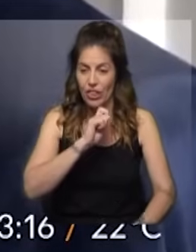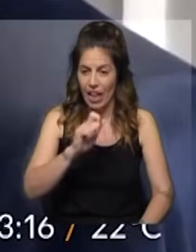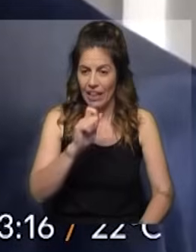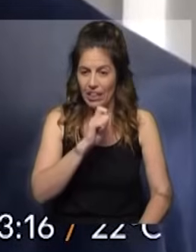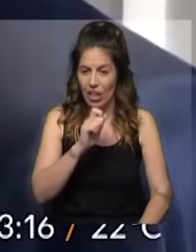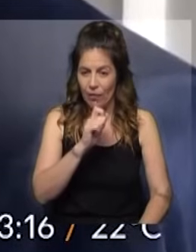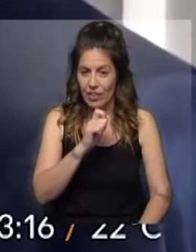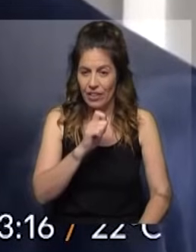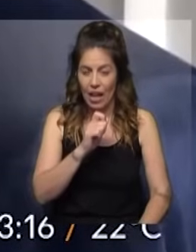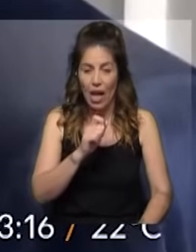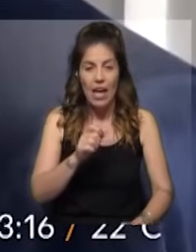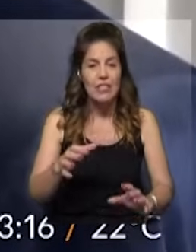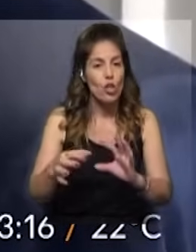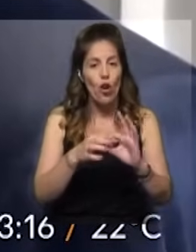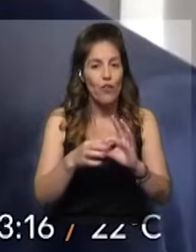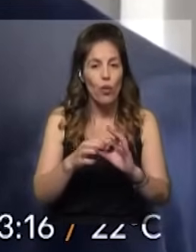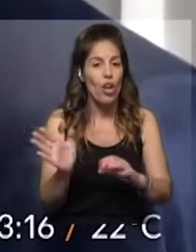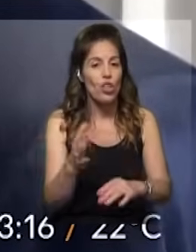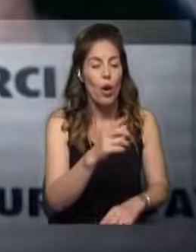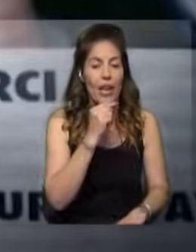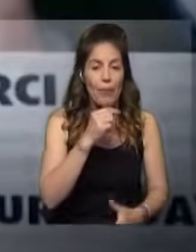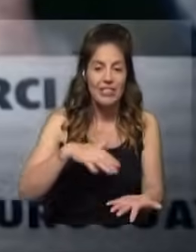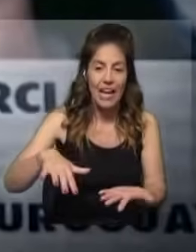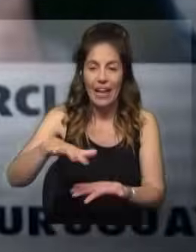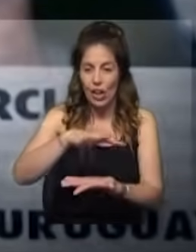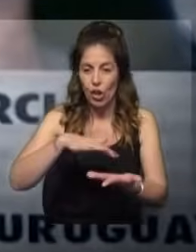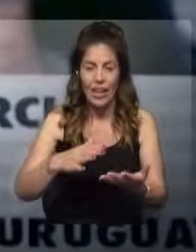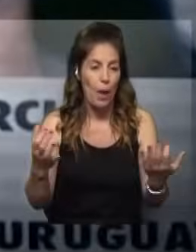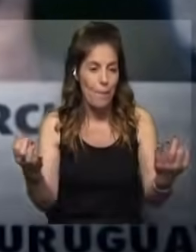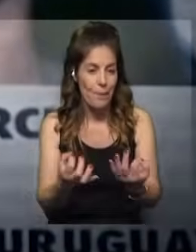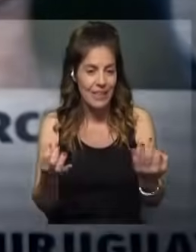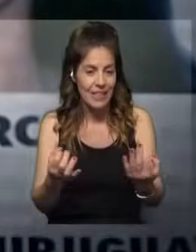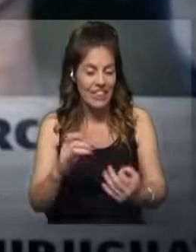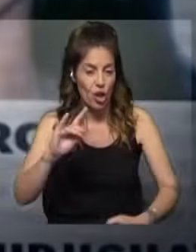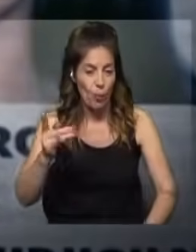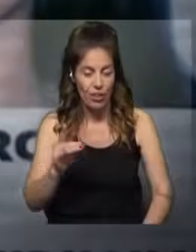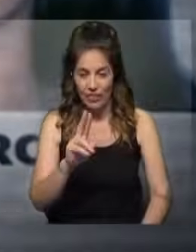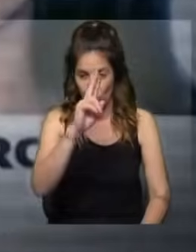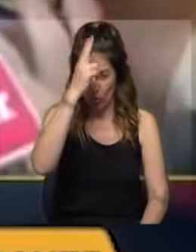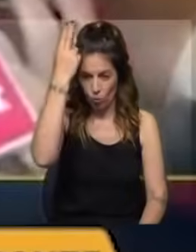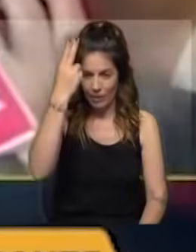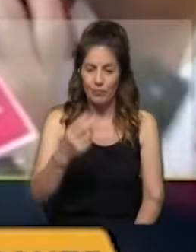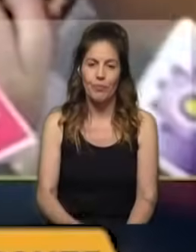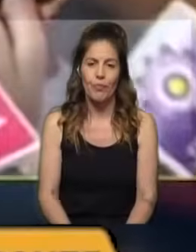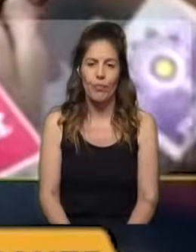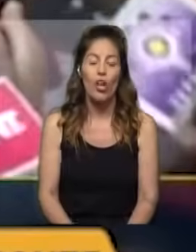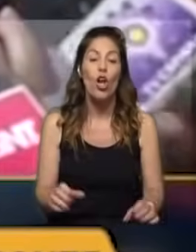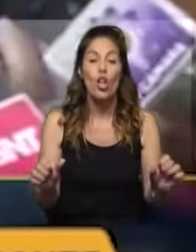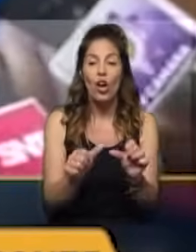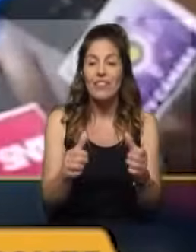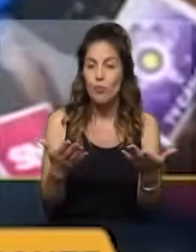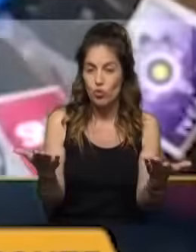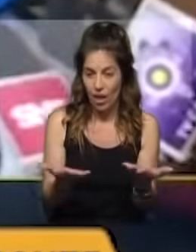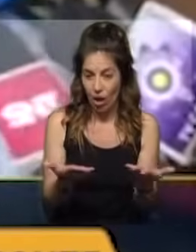estrecharon los vínculos entre todas las policías regionales Especialmente con Bolivia y Uruguay que estamos haciendo ahora